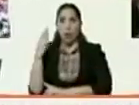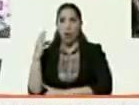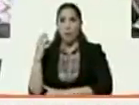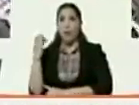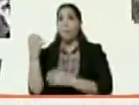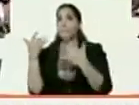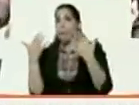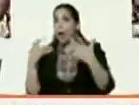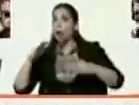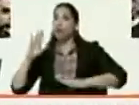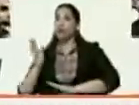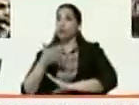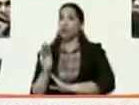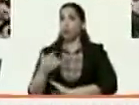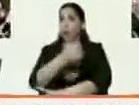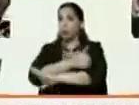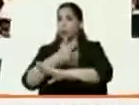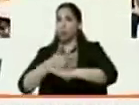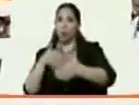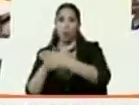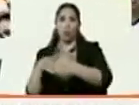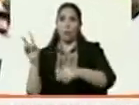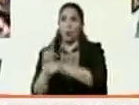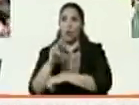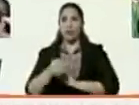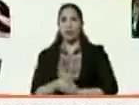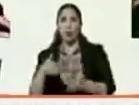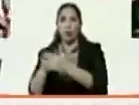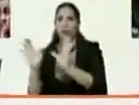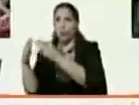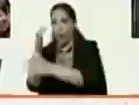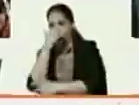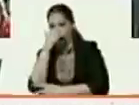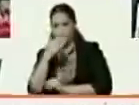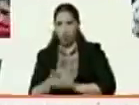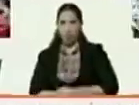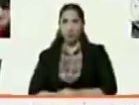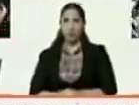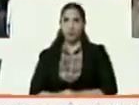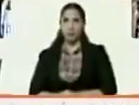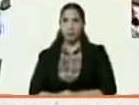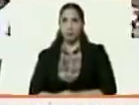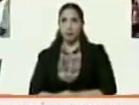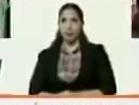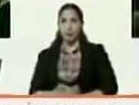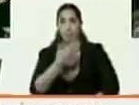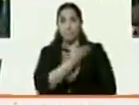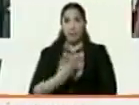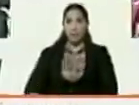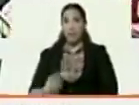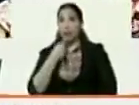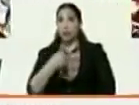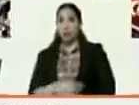dura las autoridades contra los violentos, contra los paramilitares. El presidente lo ha